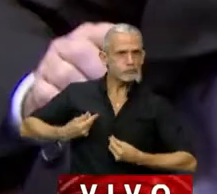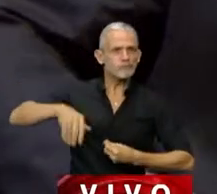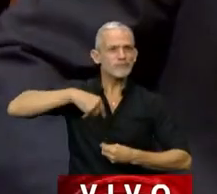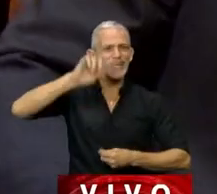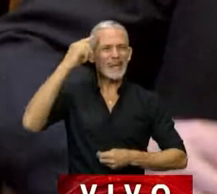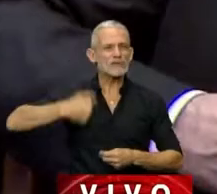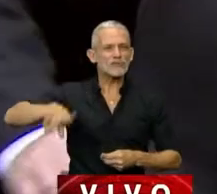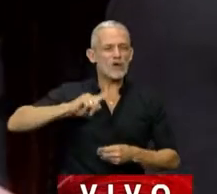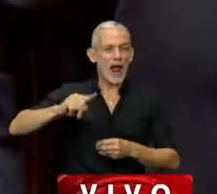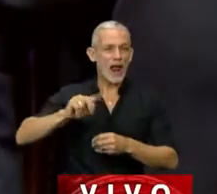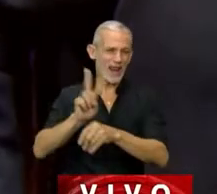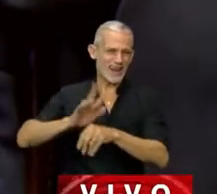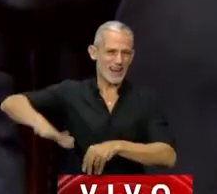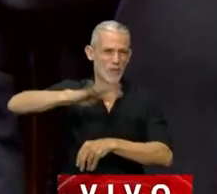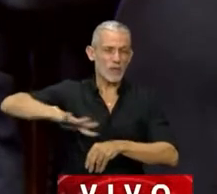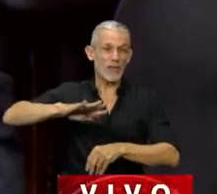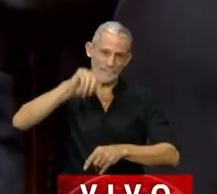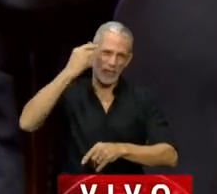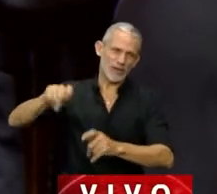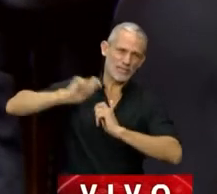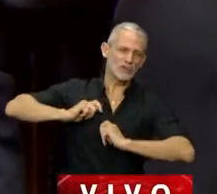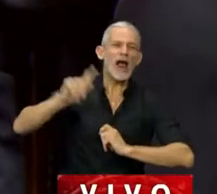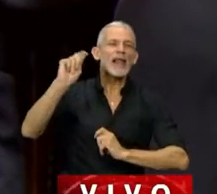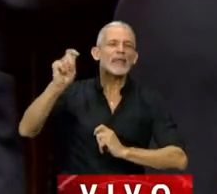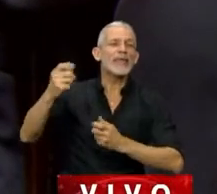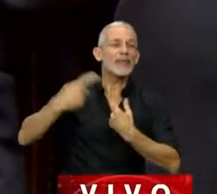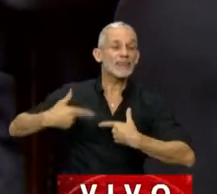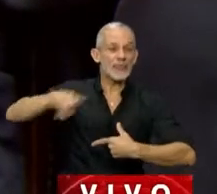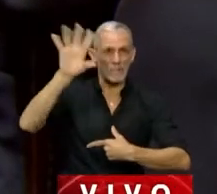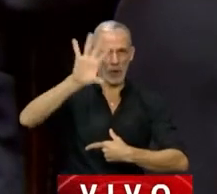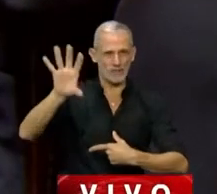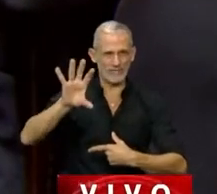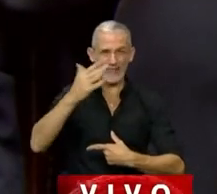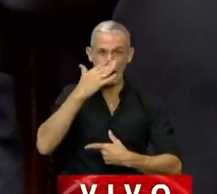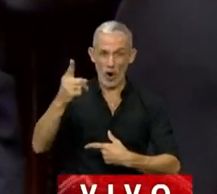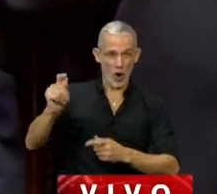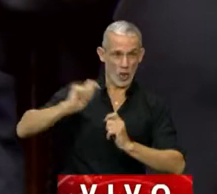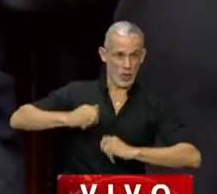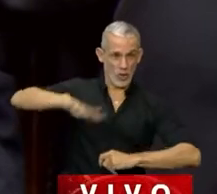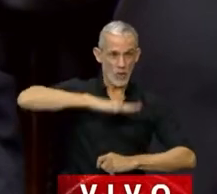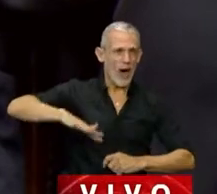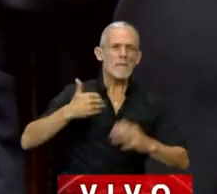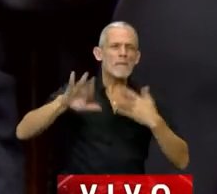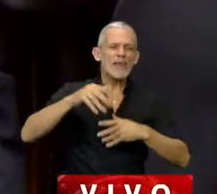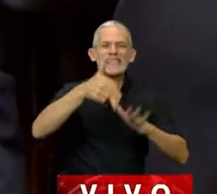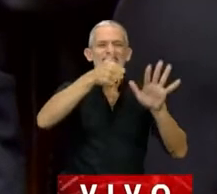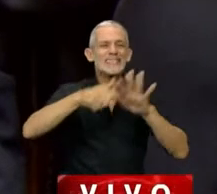y jurisdicción ambiental al Estado Nacional por parte de la provincia de Córdoba, de más